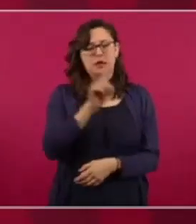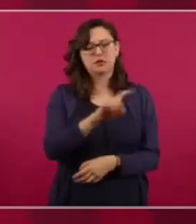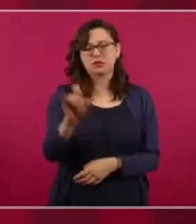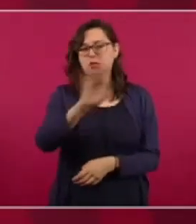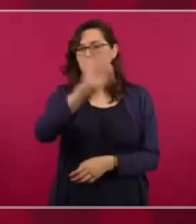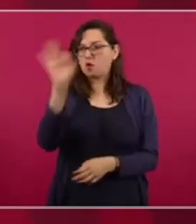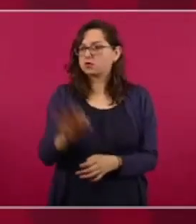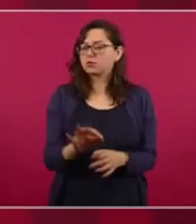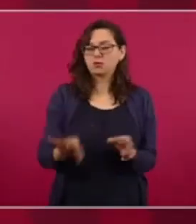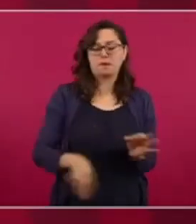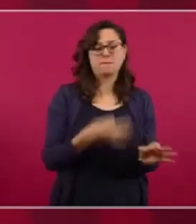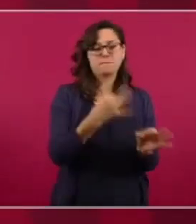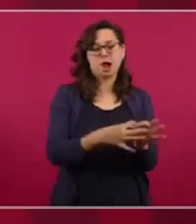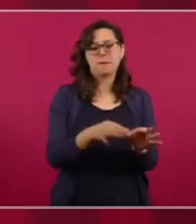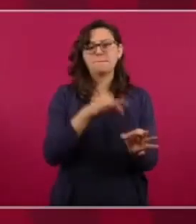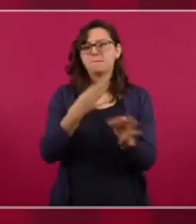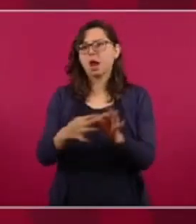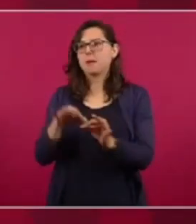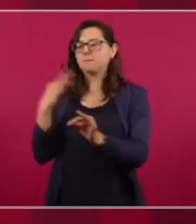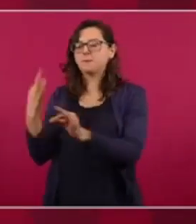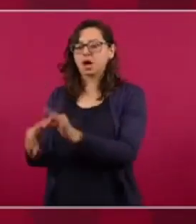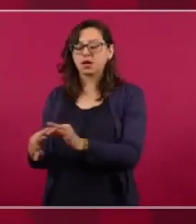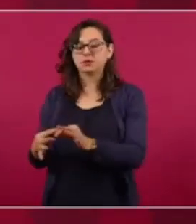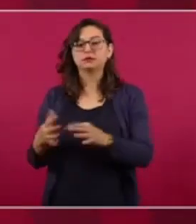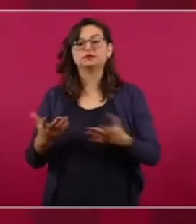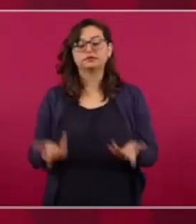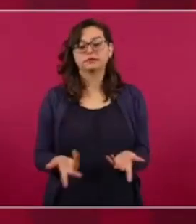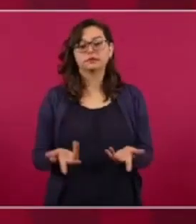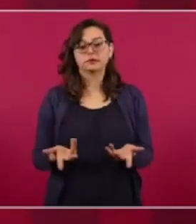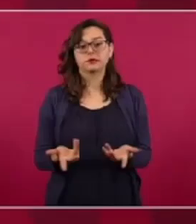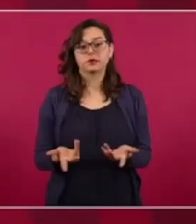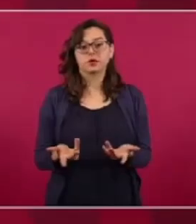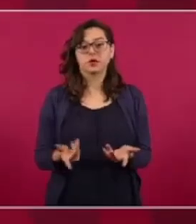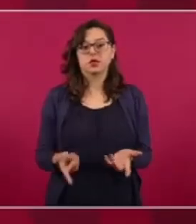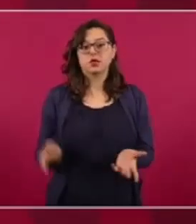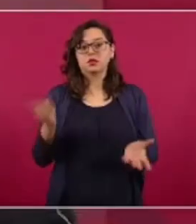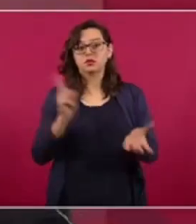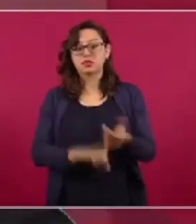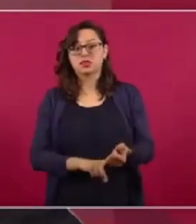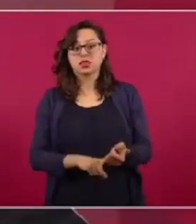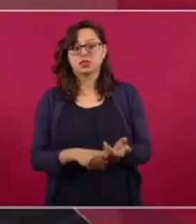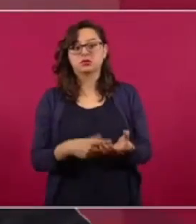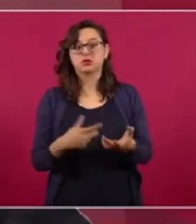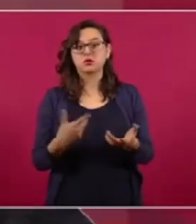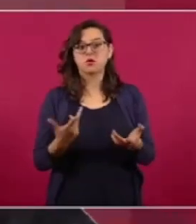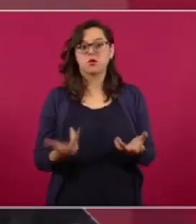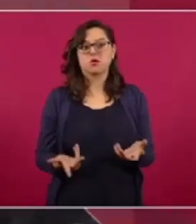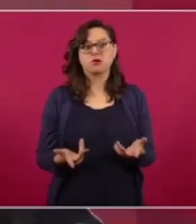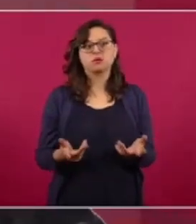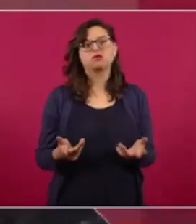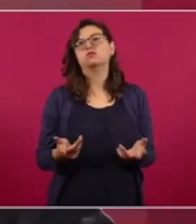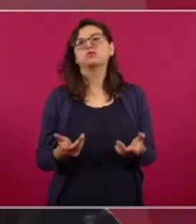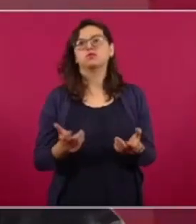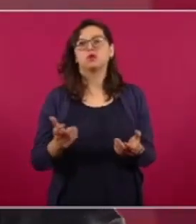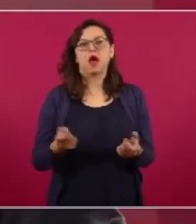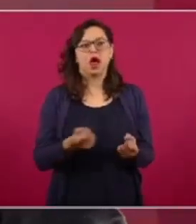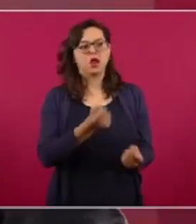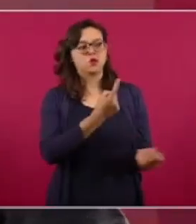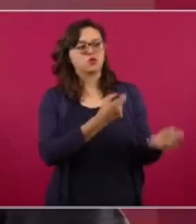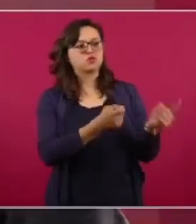se le diera espacio a la nota roja, porque